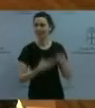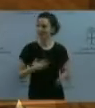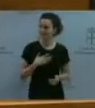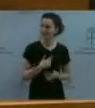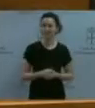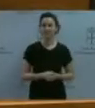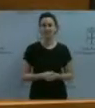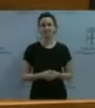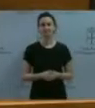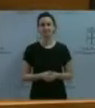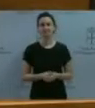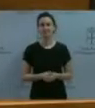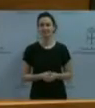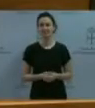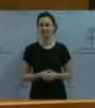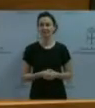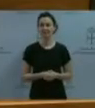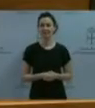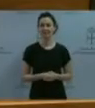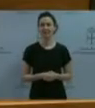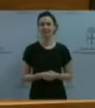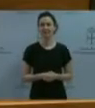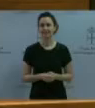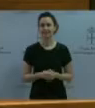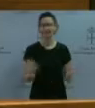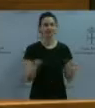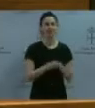Tiene la palabra el Grupo Parlamentario Ciudadanos.